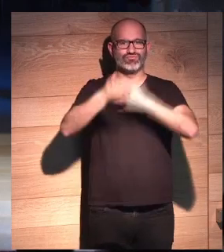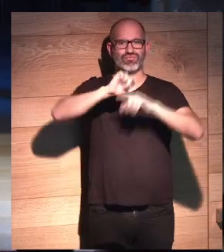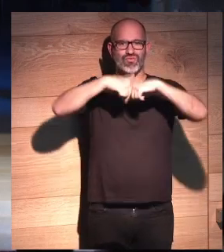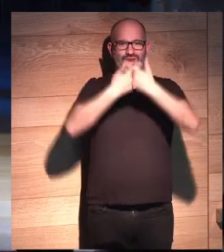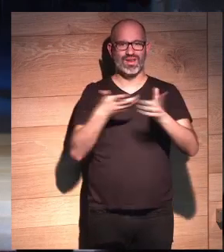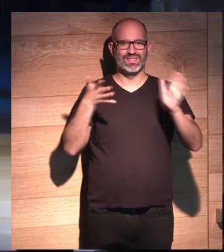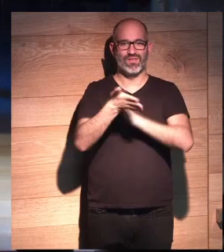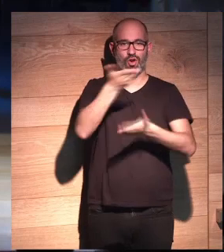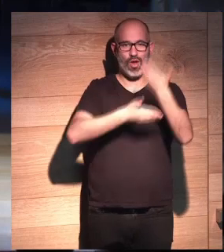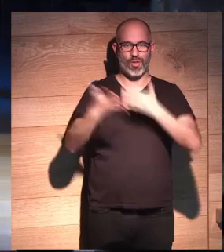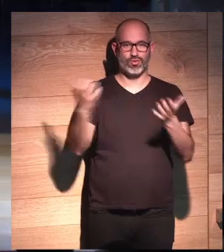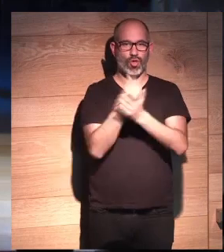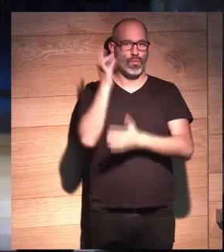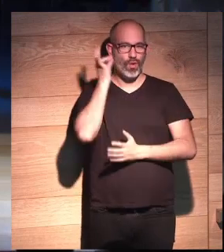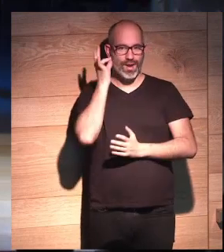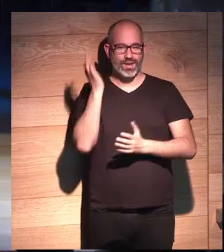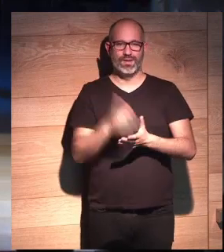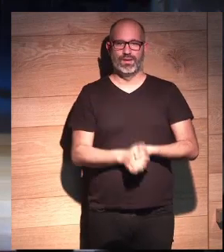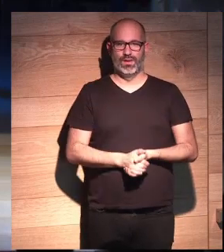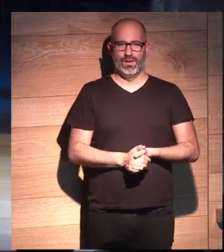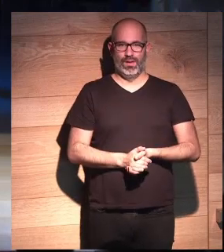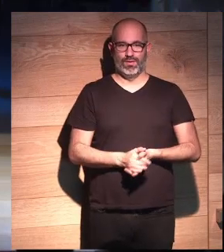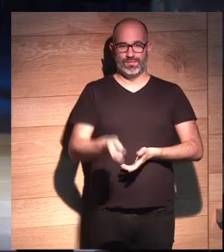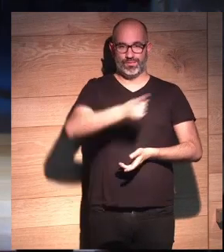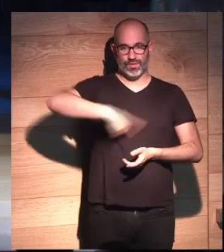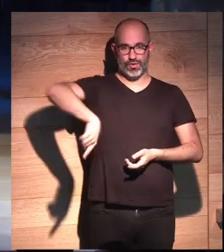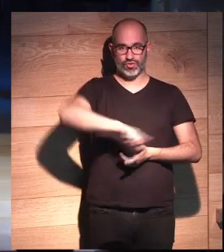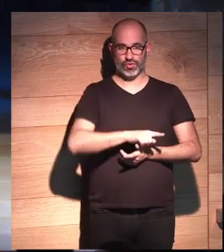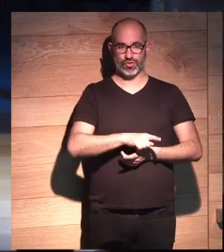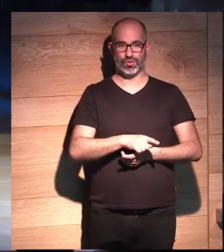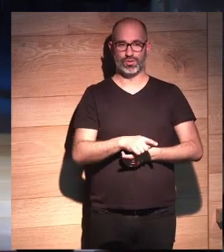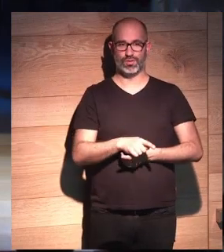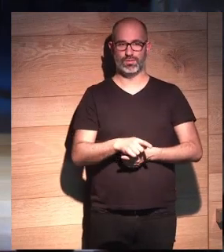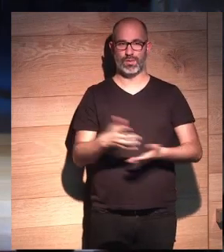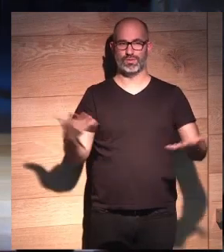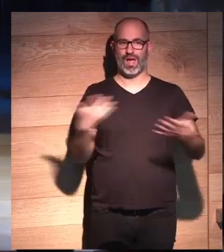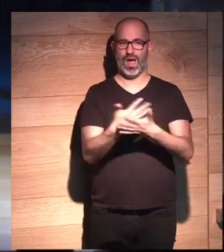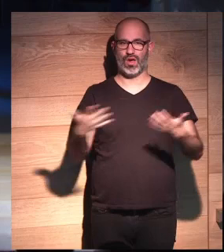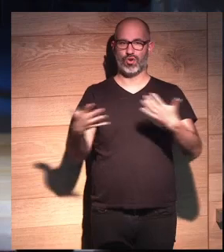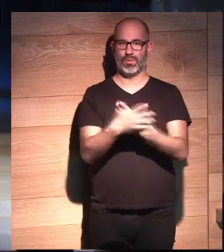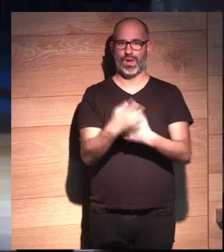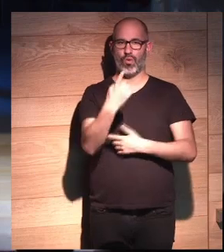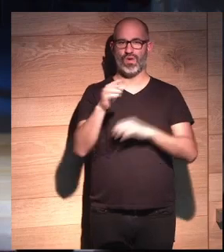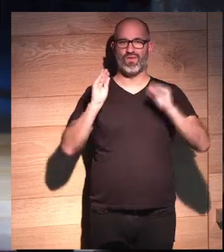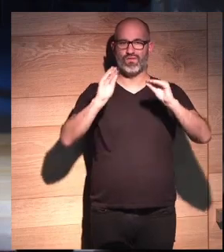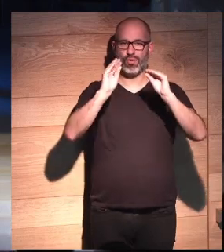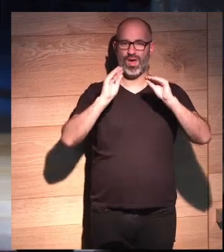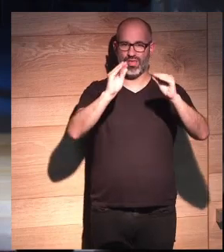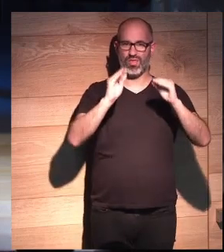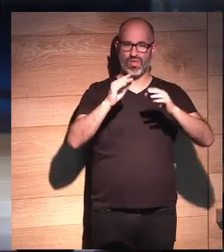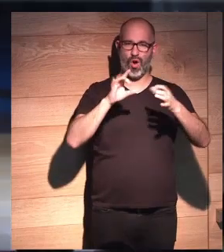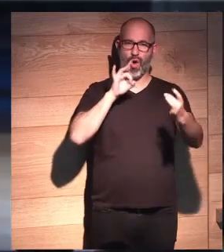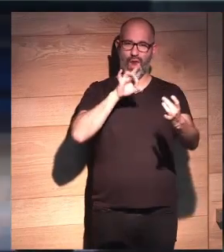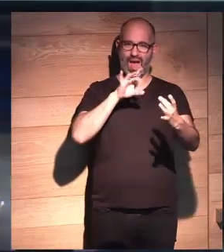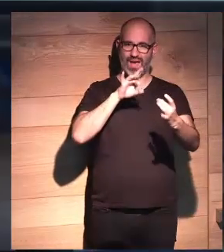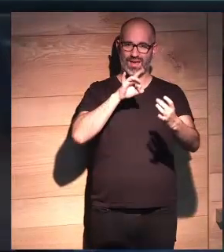una colaboración de las mujeres. Nosotros vamos a combinar una formación intensiva